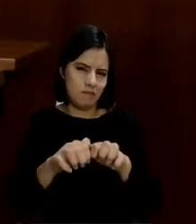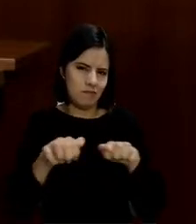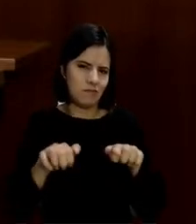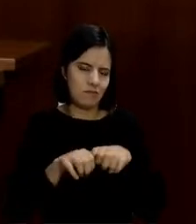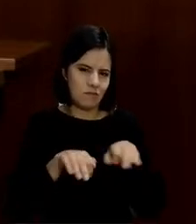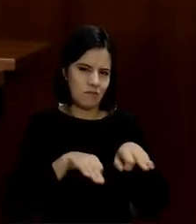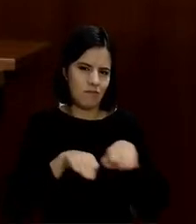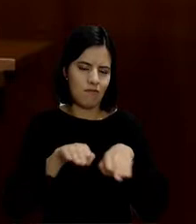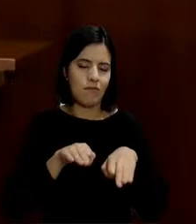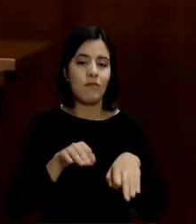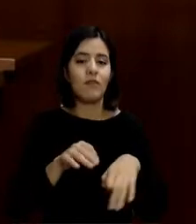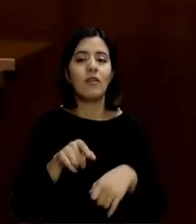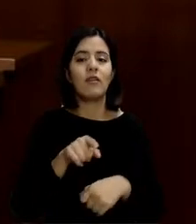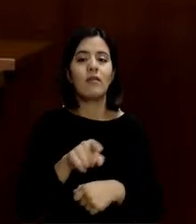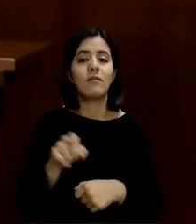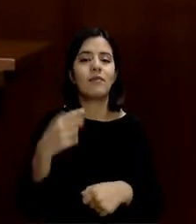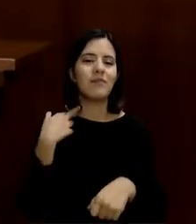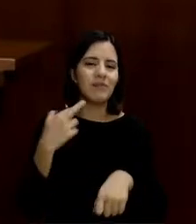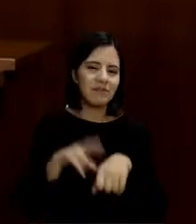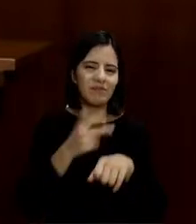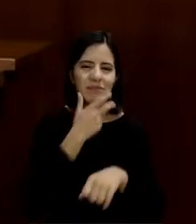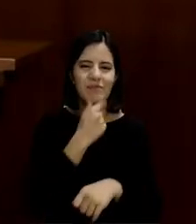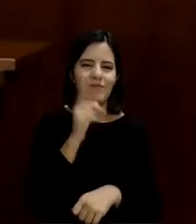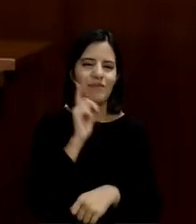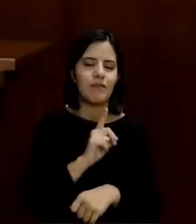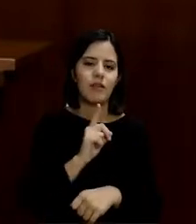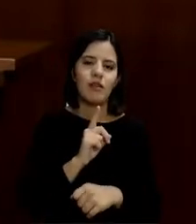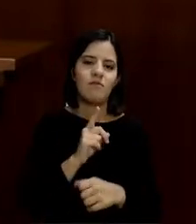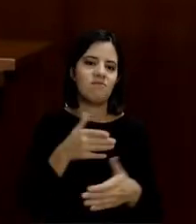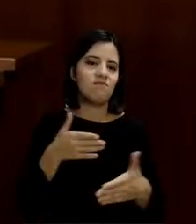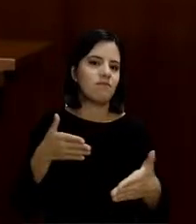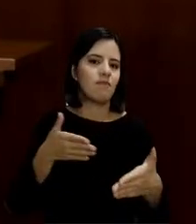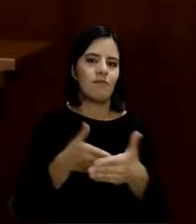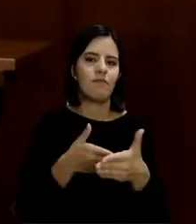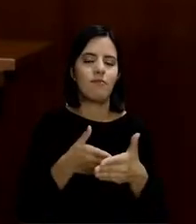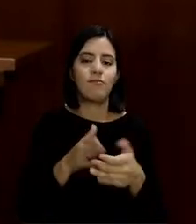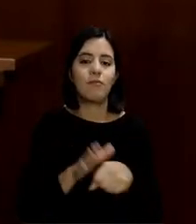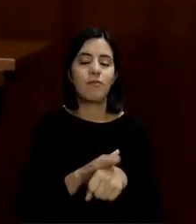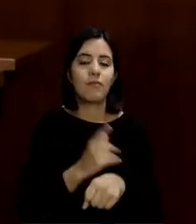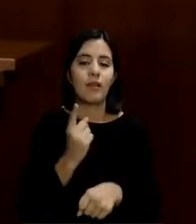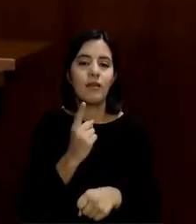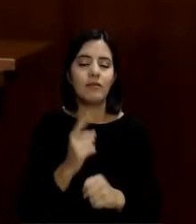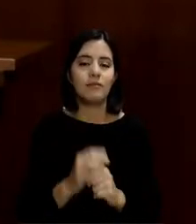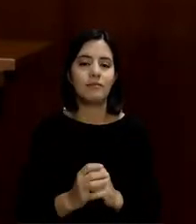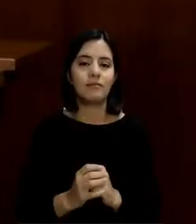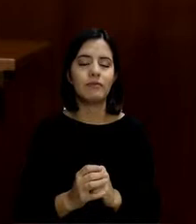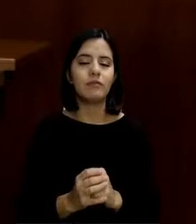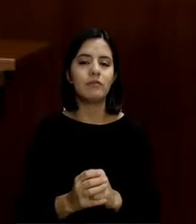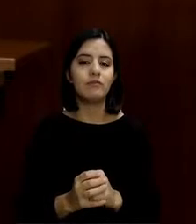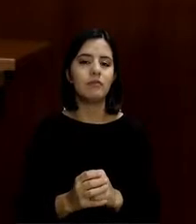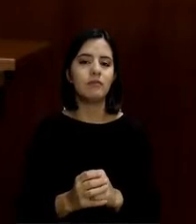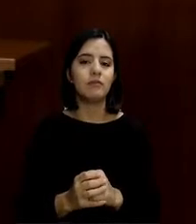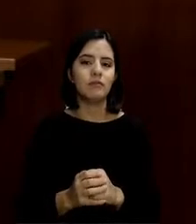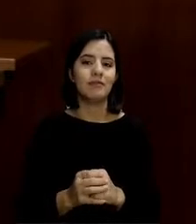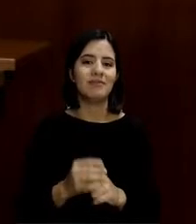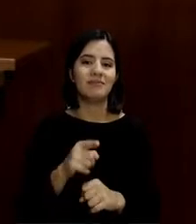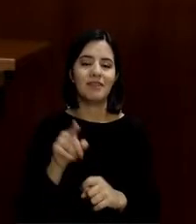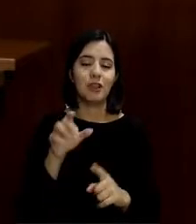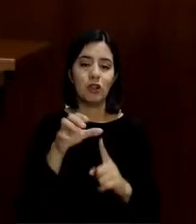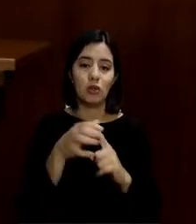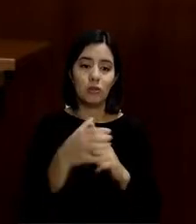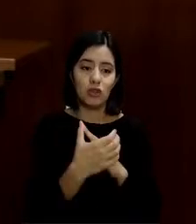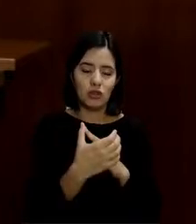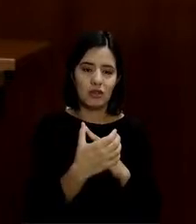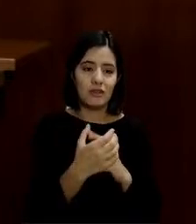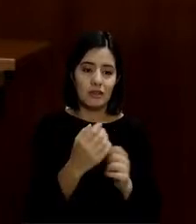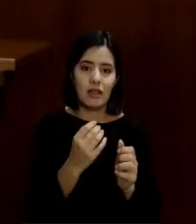regidores se vio limitado en función de la eliminación de las comisiones permanentes